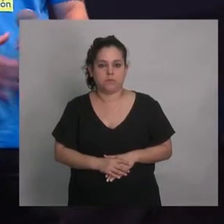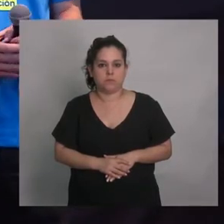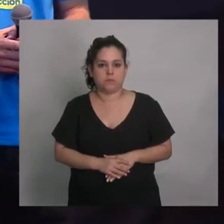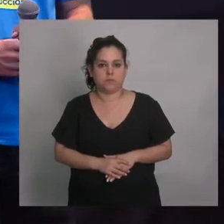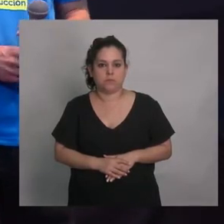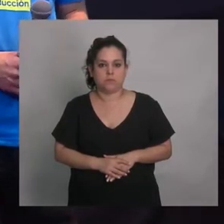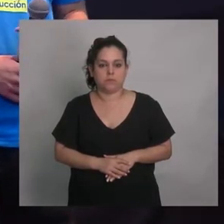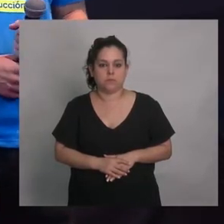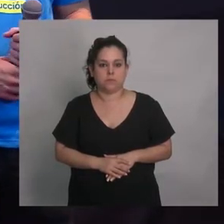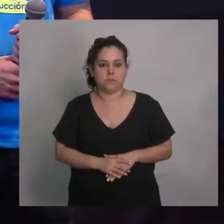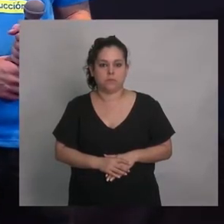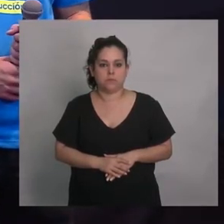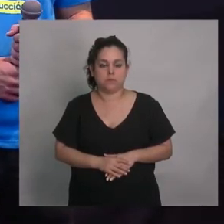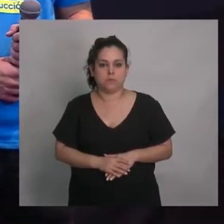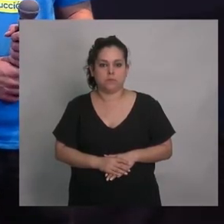solidaridad